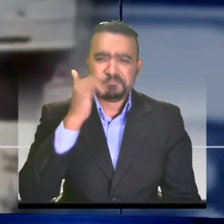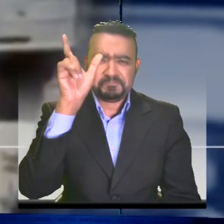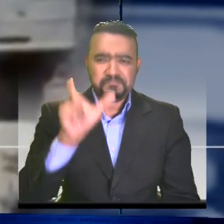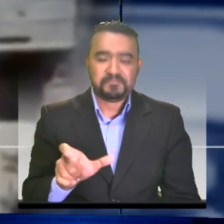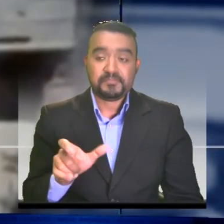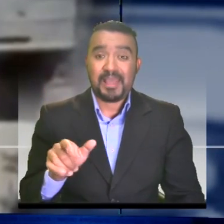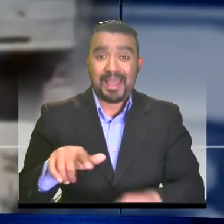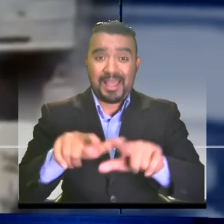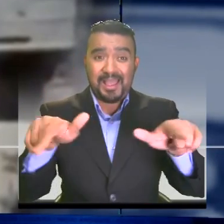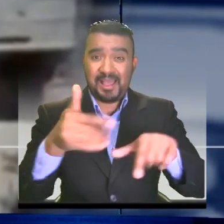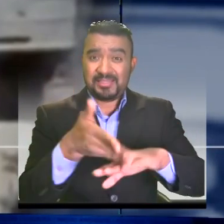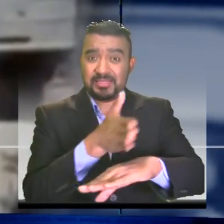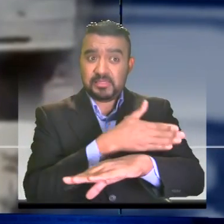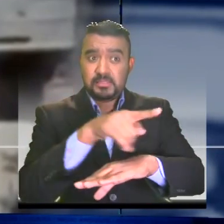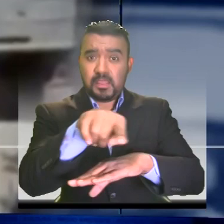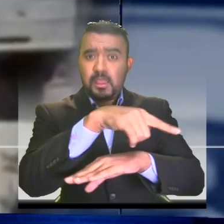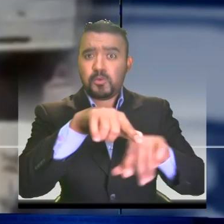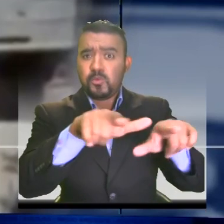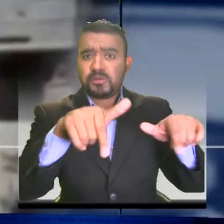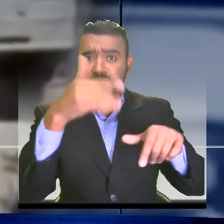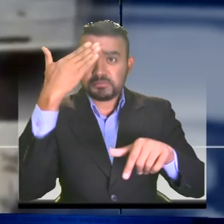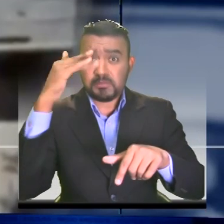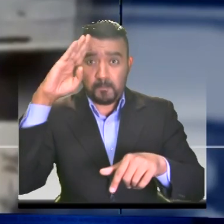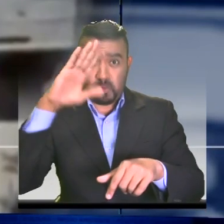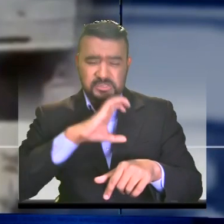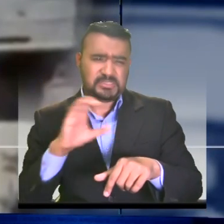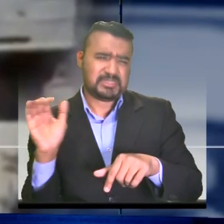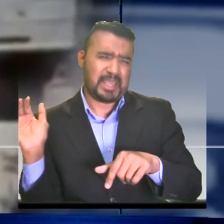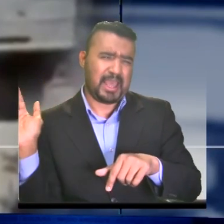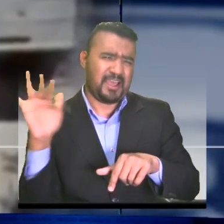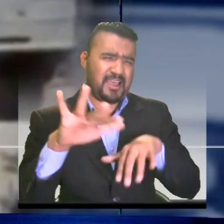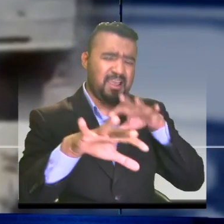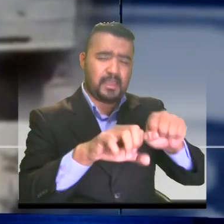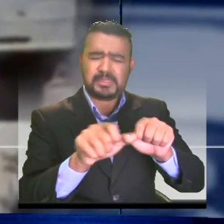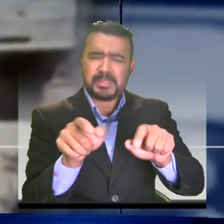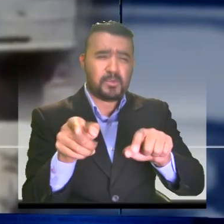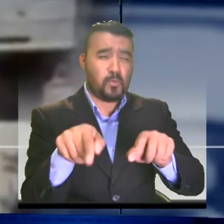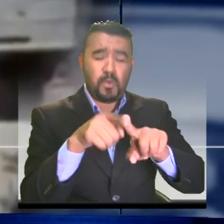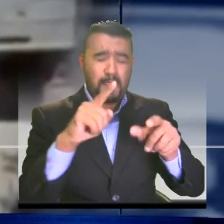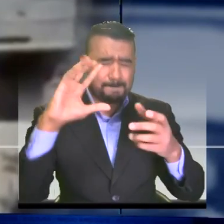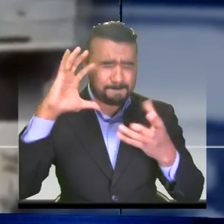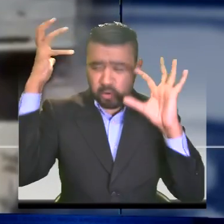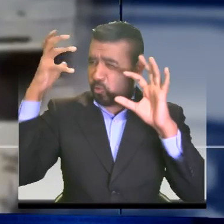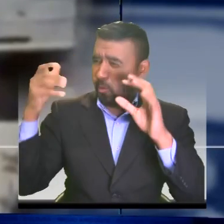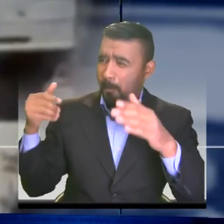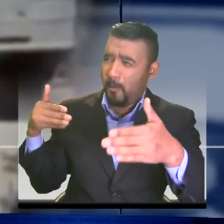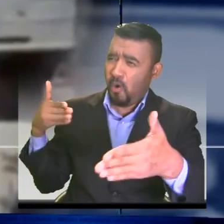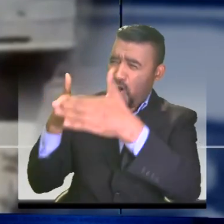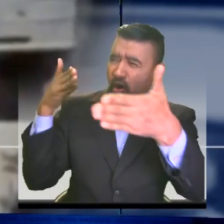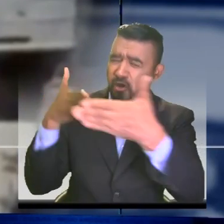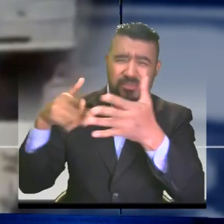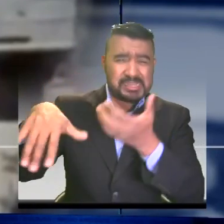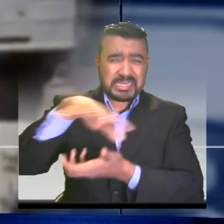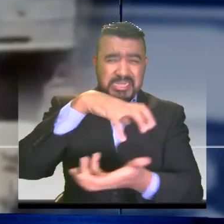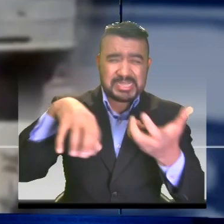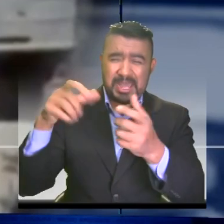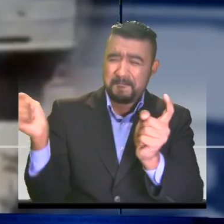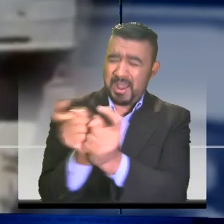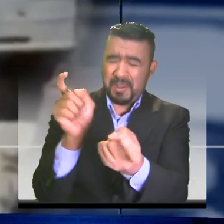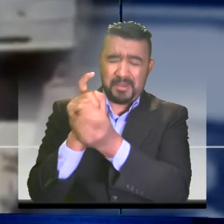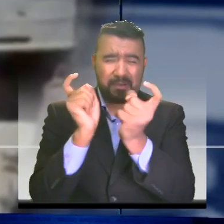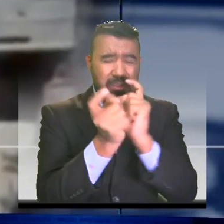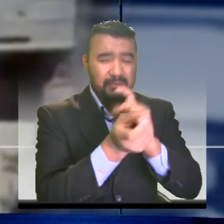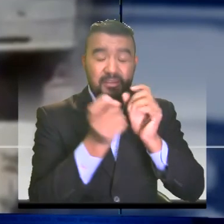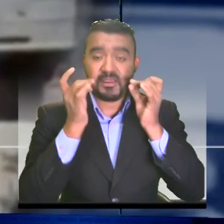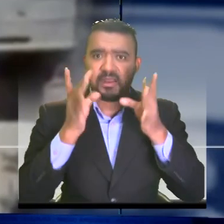de control en el sector. La institución afirma que algunas personas reaccionaron agresivamente contra los agentes en el momento en que